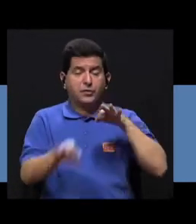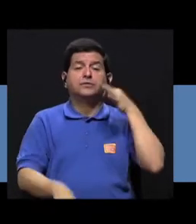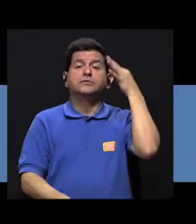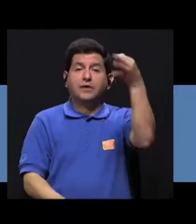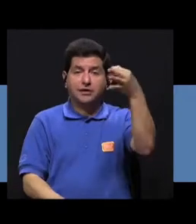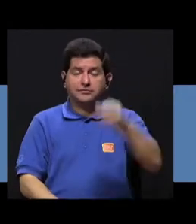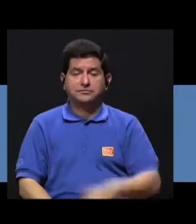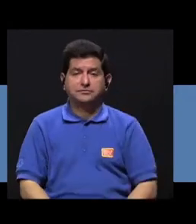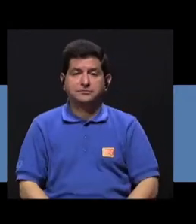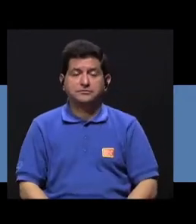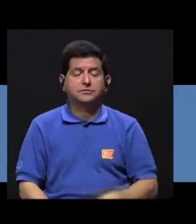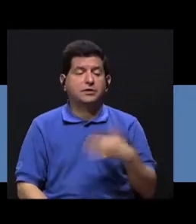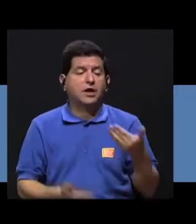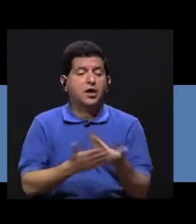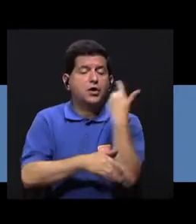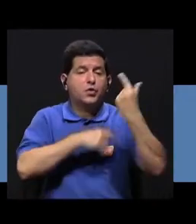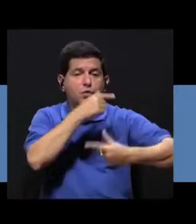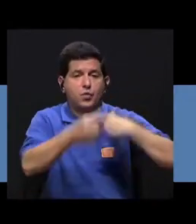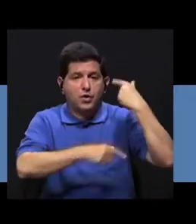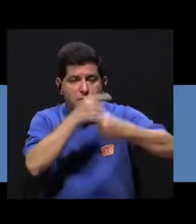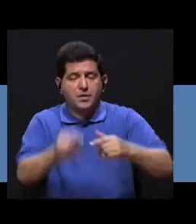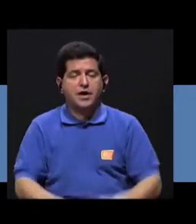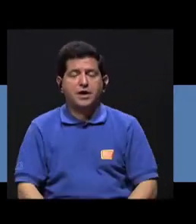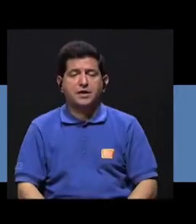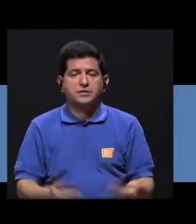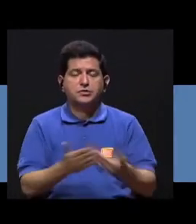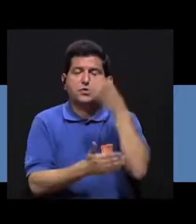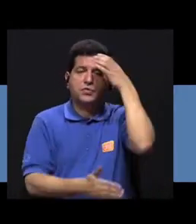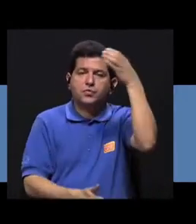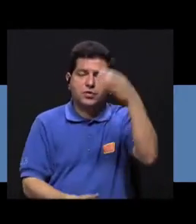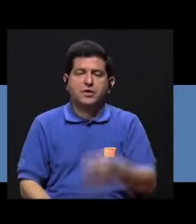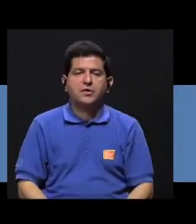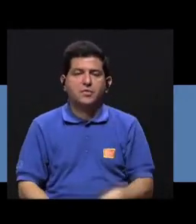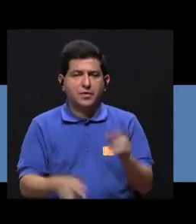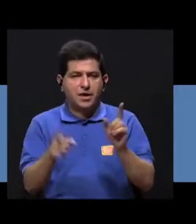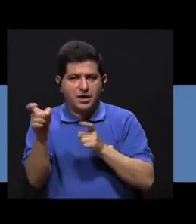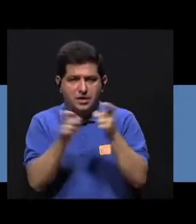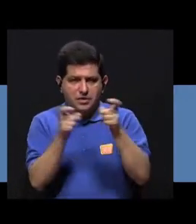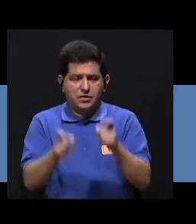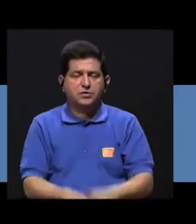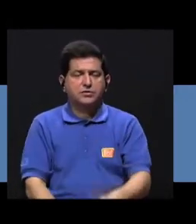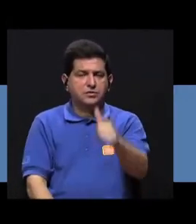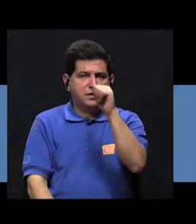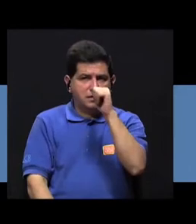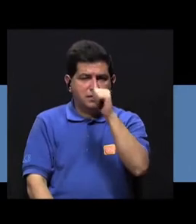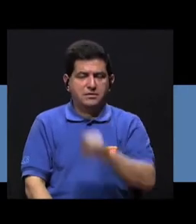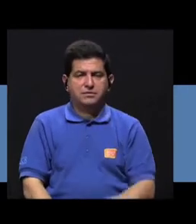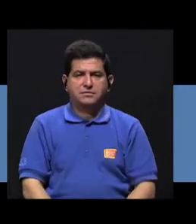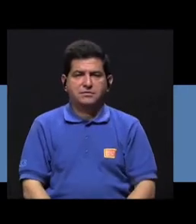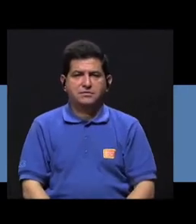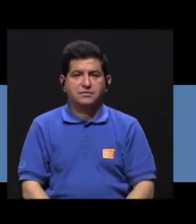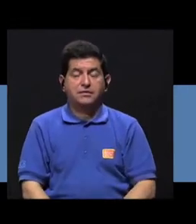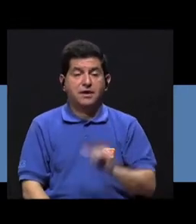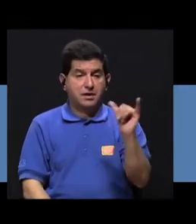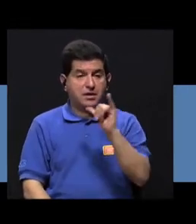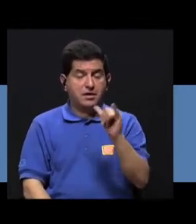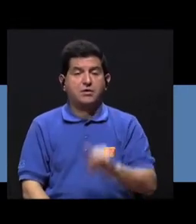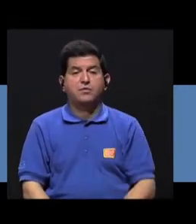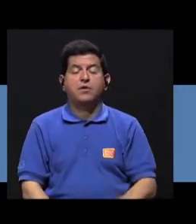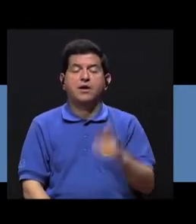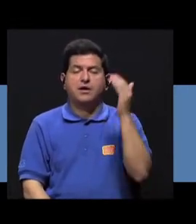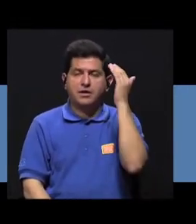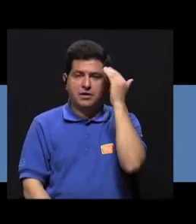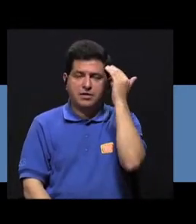delante para dejarle a las nuevas generaciones una nueva cultura sobre el manejo del recurso hídrico y además